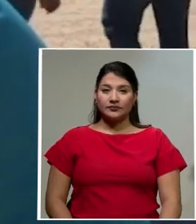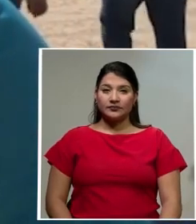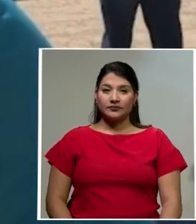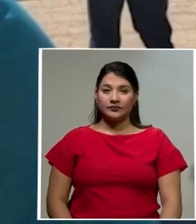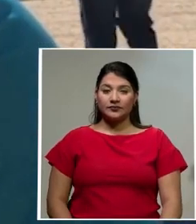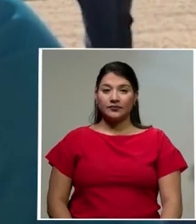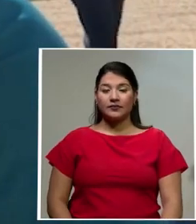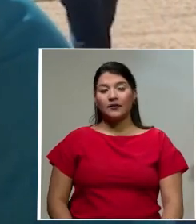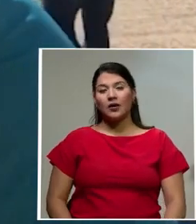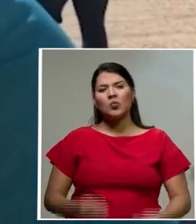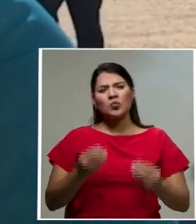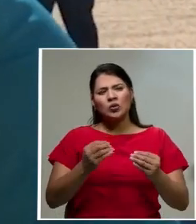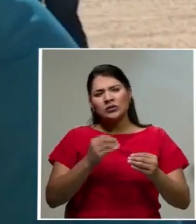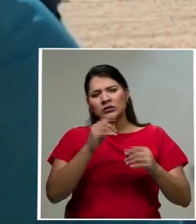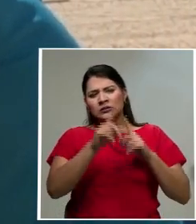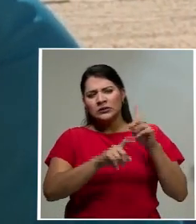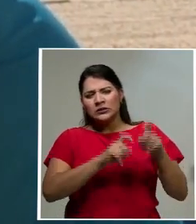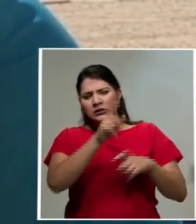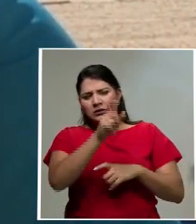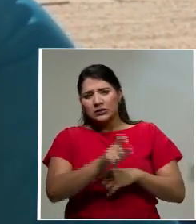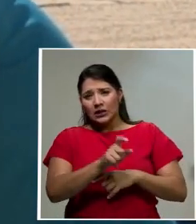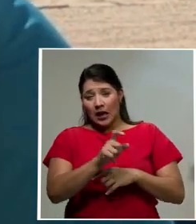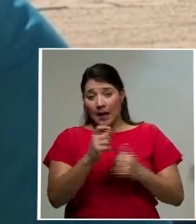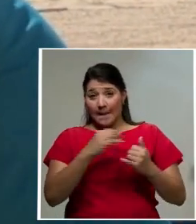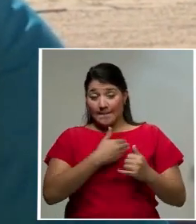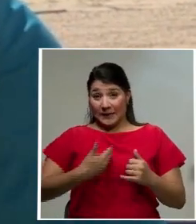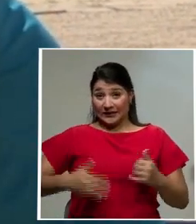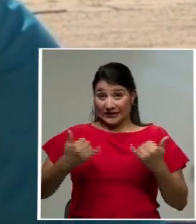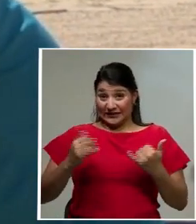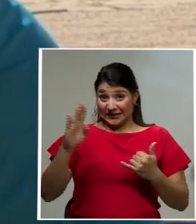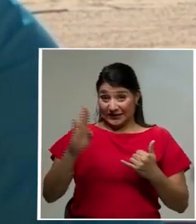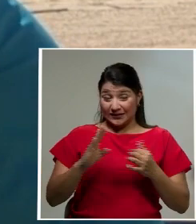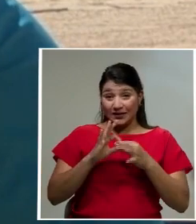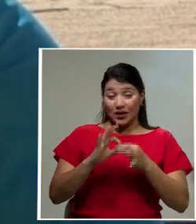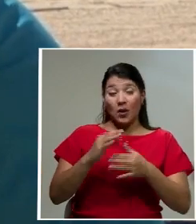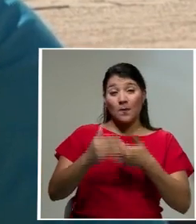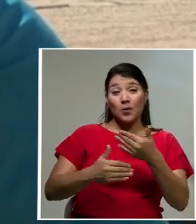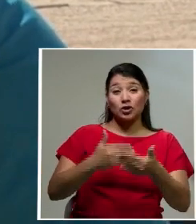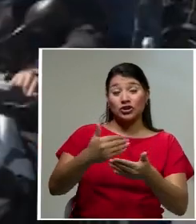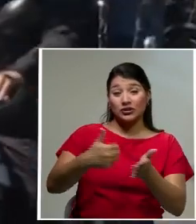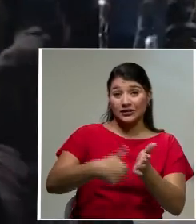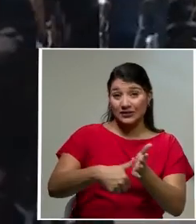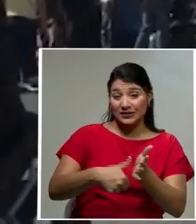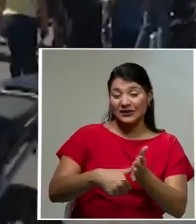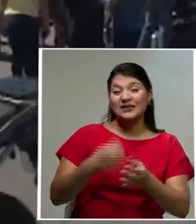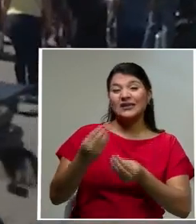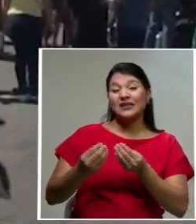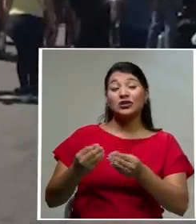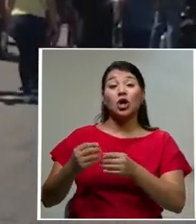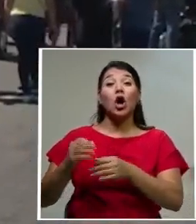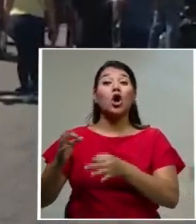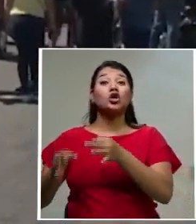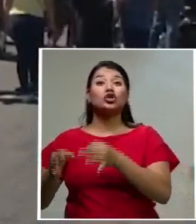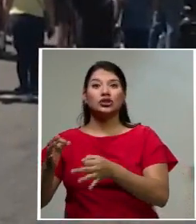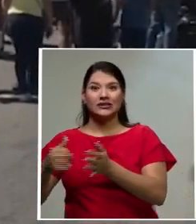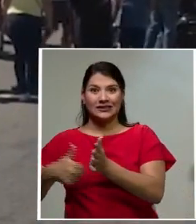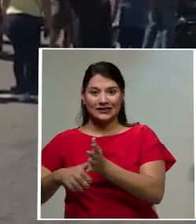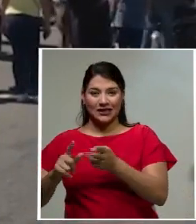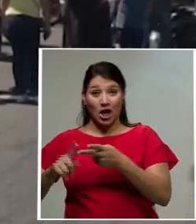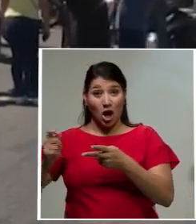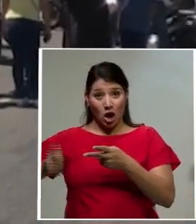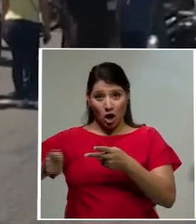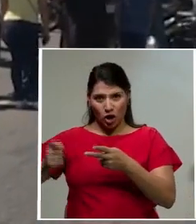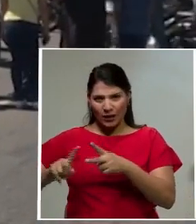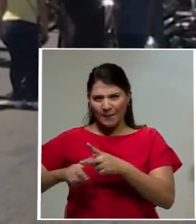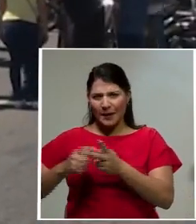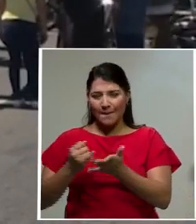Los reiterados cuestionamientos de Bolsonaro a la legitimidad de las elecciones llevaron a la justicia electoral y a la Corte Suprema a abrir investigaciones